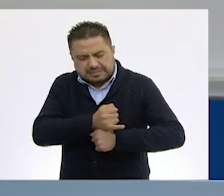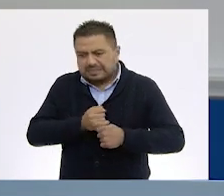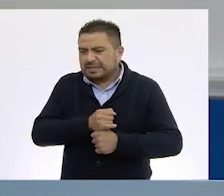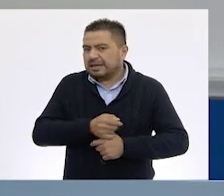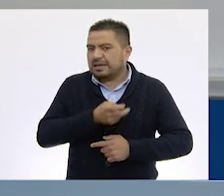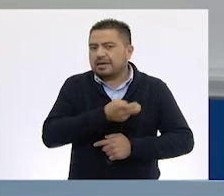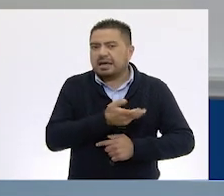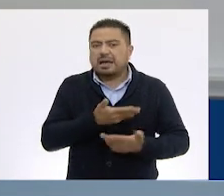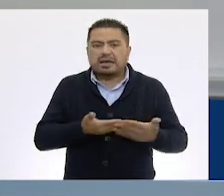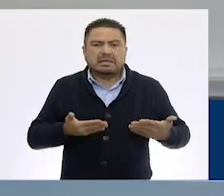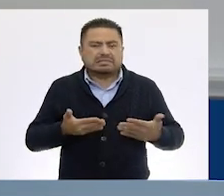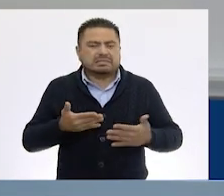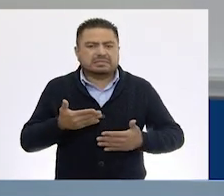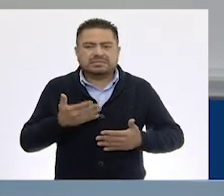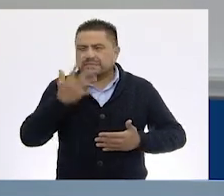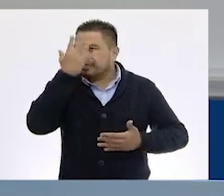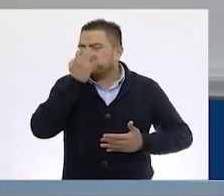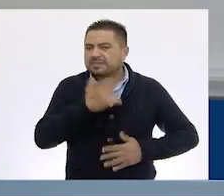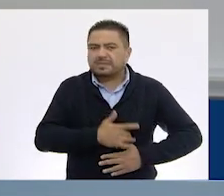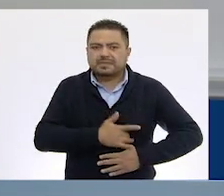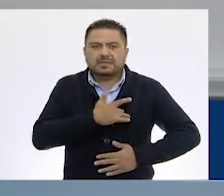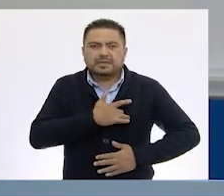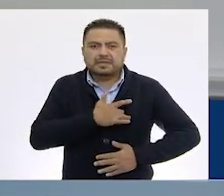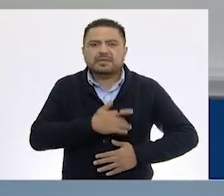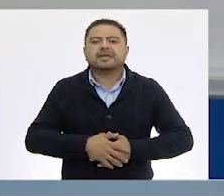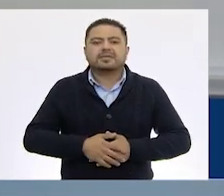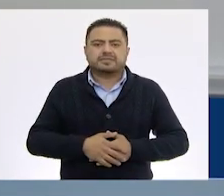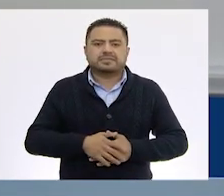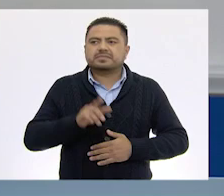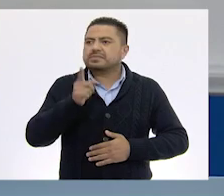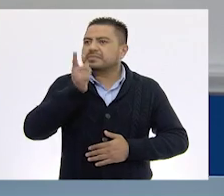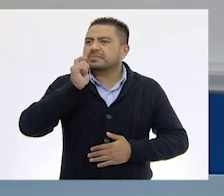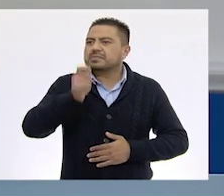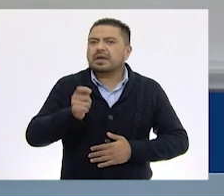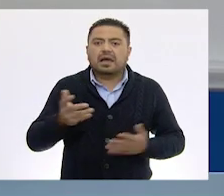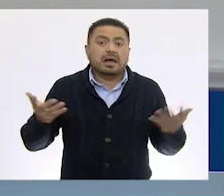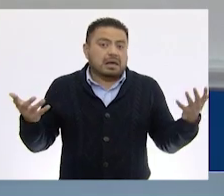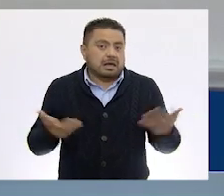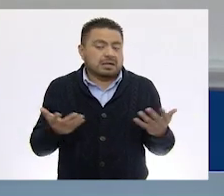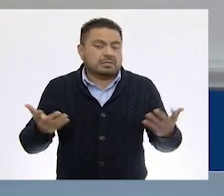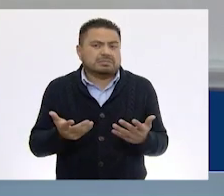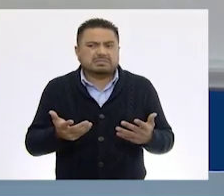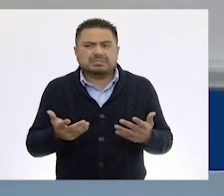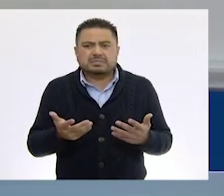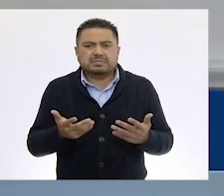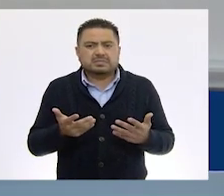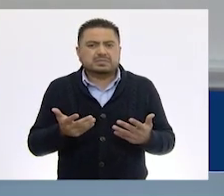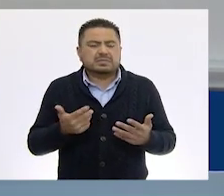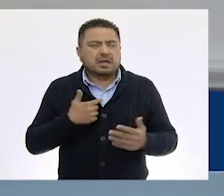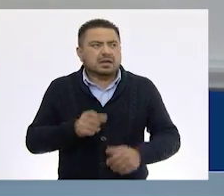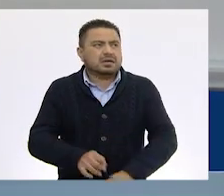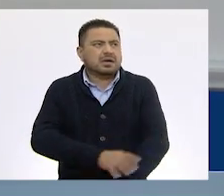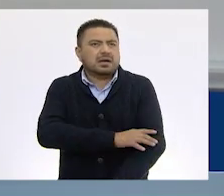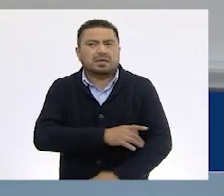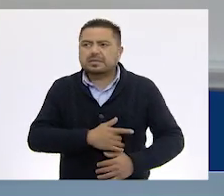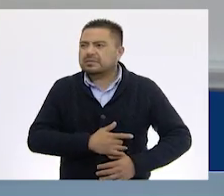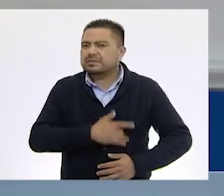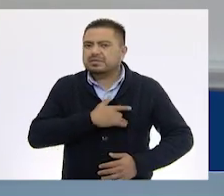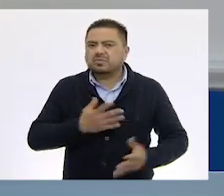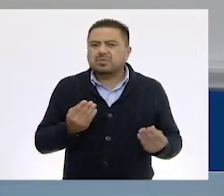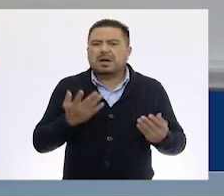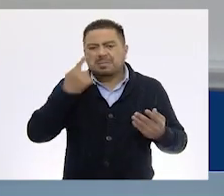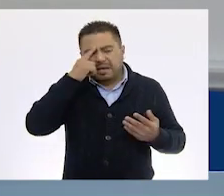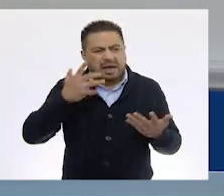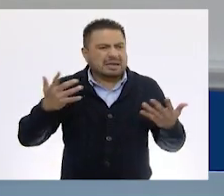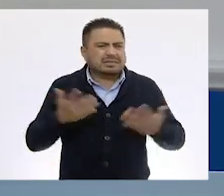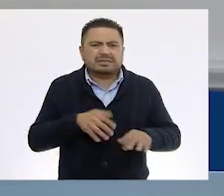investigación. ¡Oh, no! ¡Qué tristeza! ¿Qué vamos a hacer? ¡Ay, yo que ya me había emocionado tanto de poder hacer